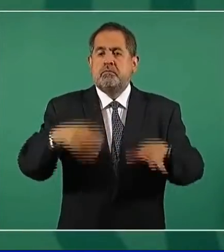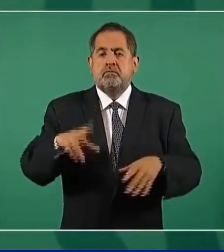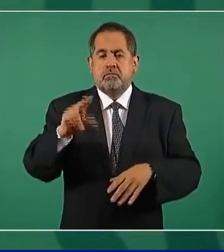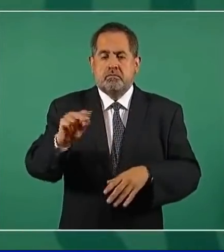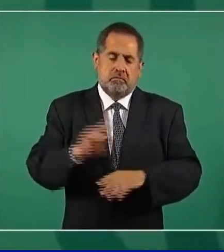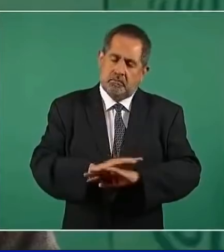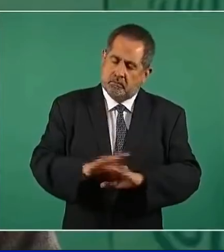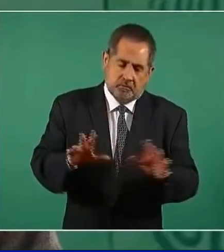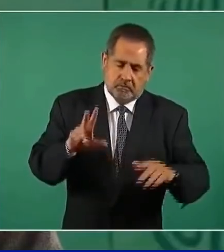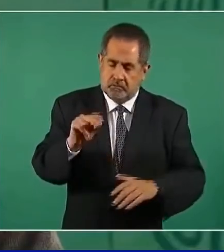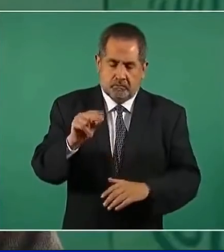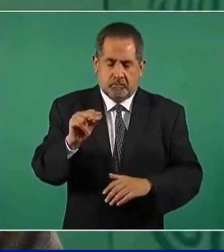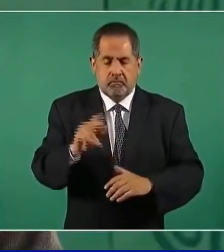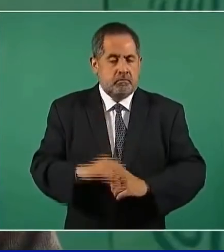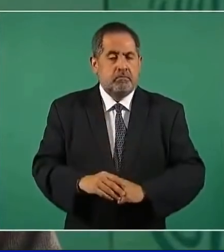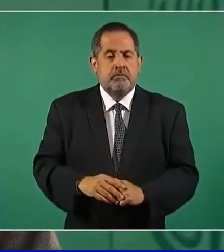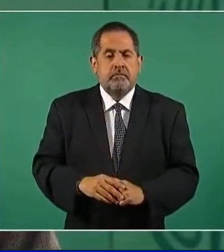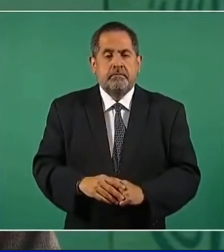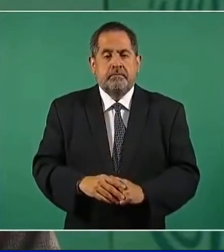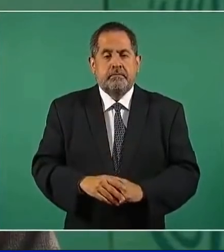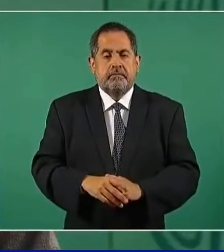los pueblos.